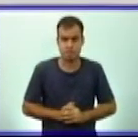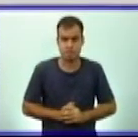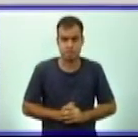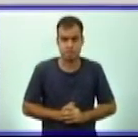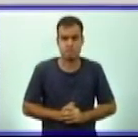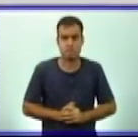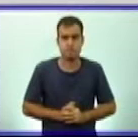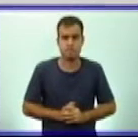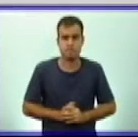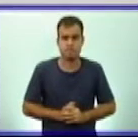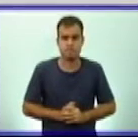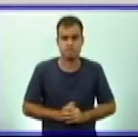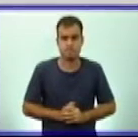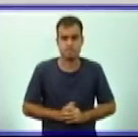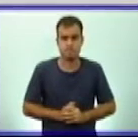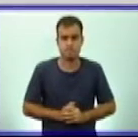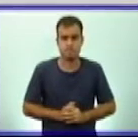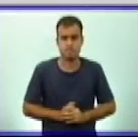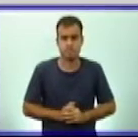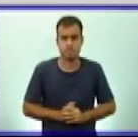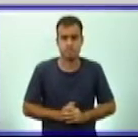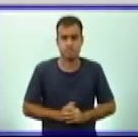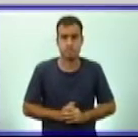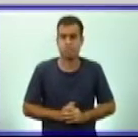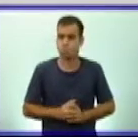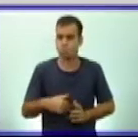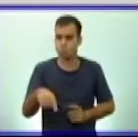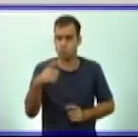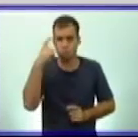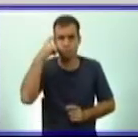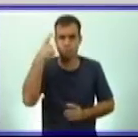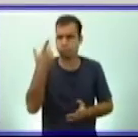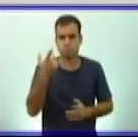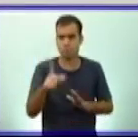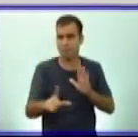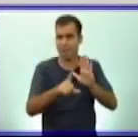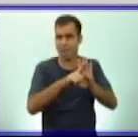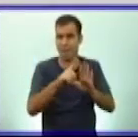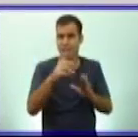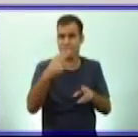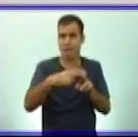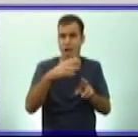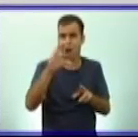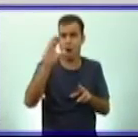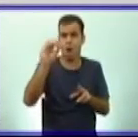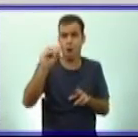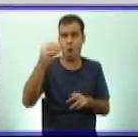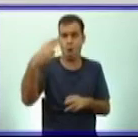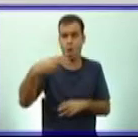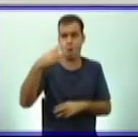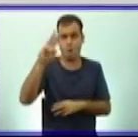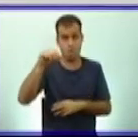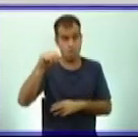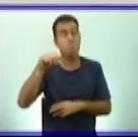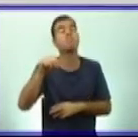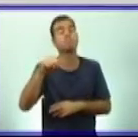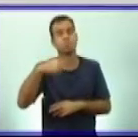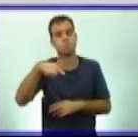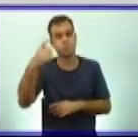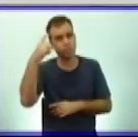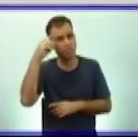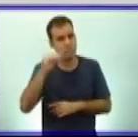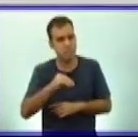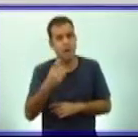el trabajo con la ley de Ohm, usted va a determinar, si usted conoce de las ecuaciones los